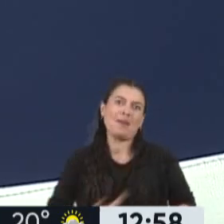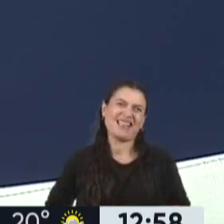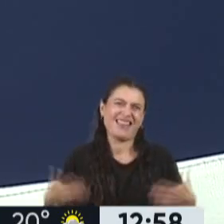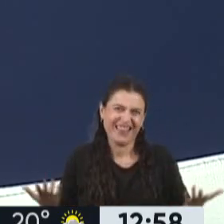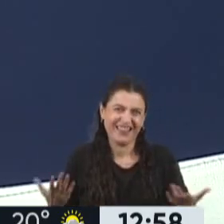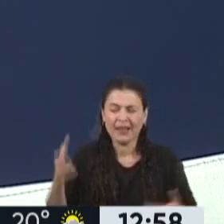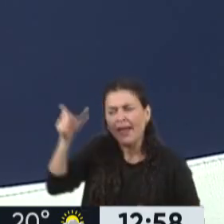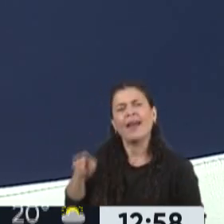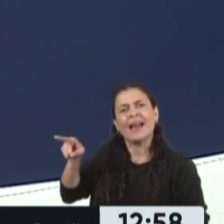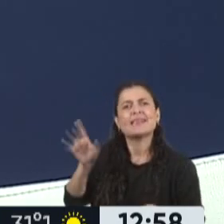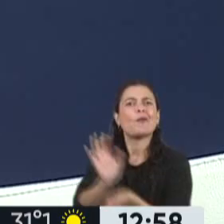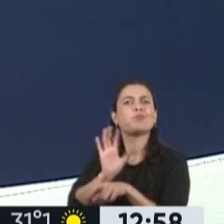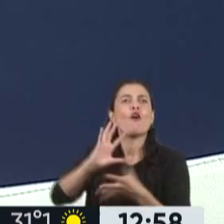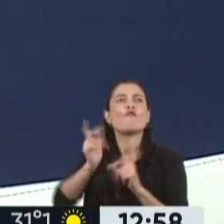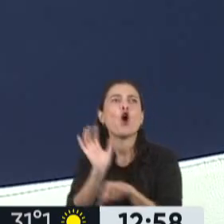Tiene rango de ministro,